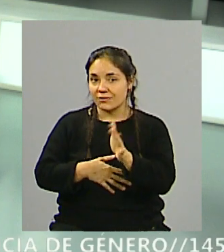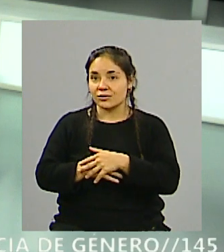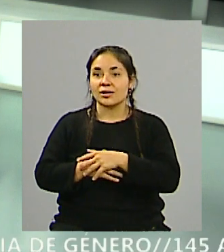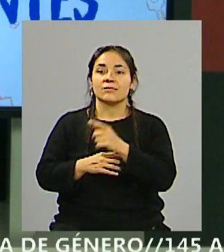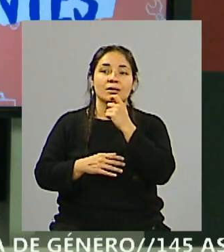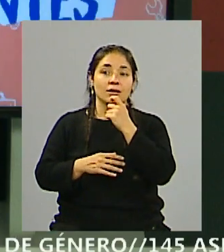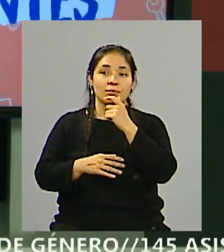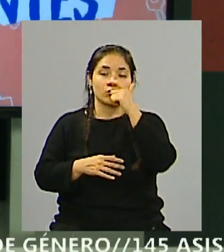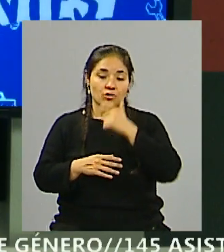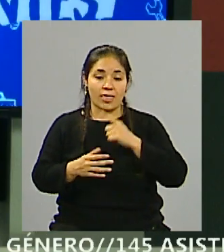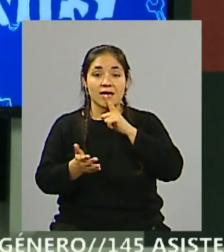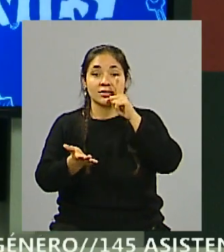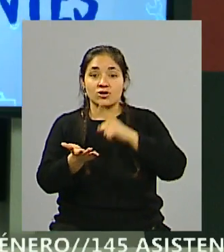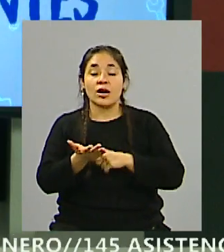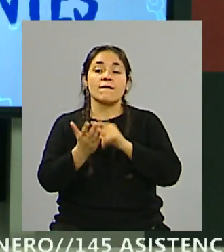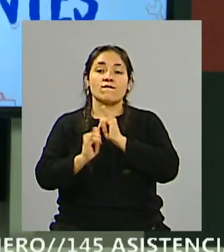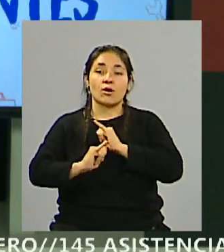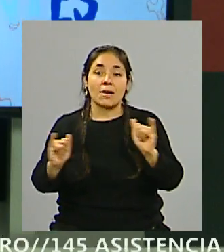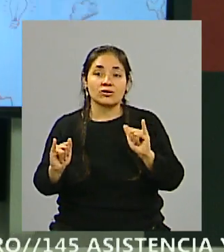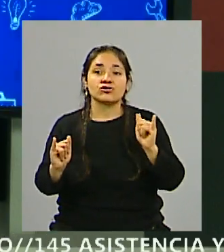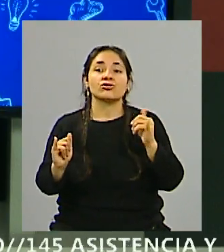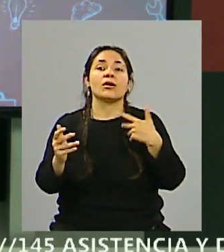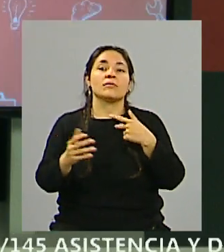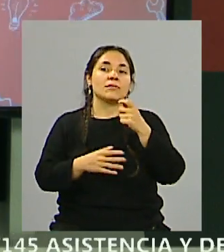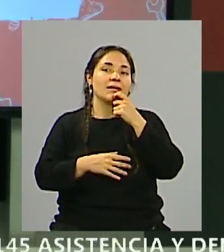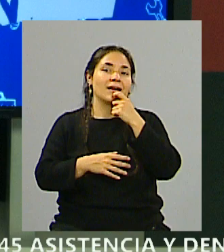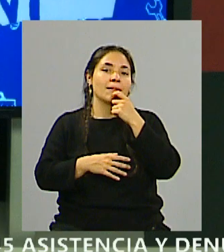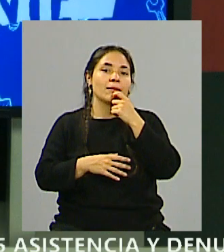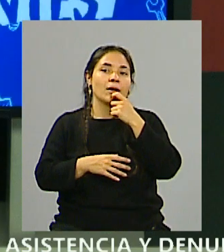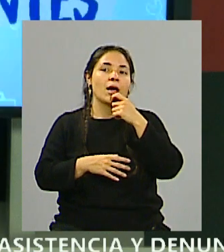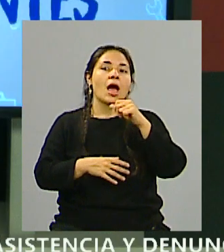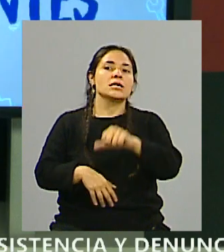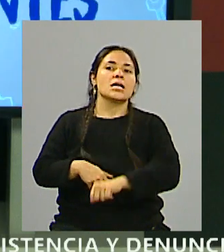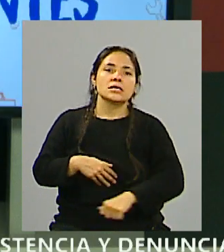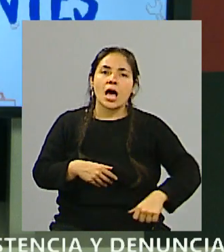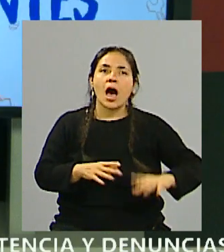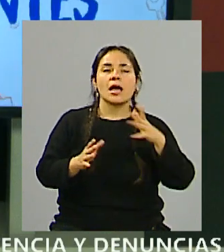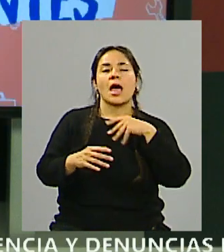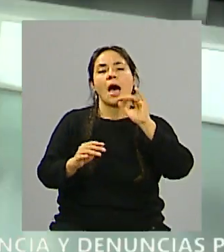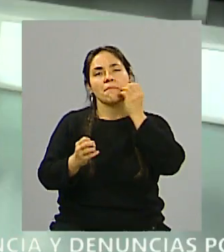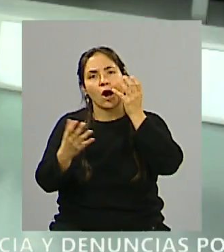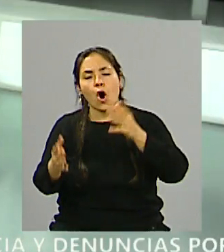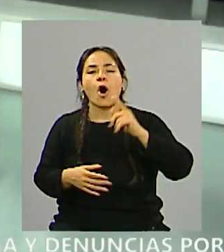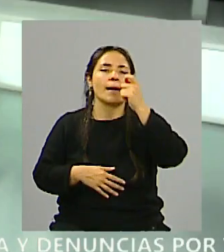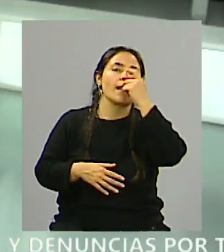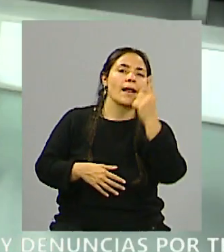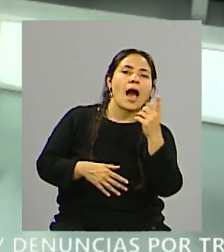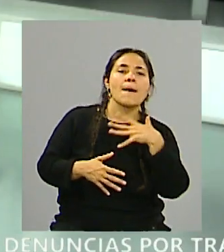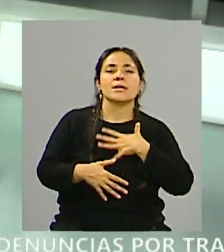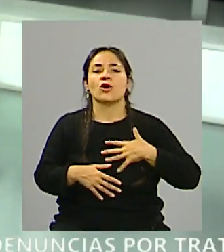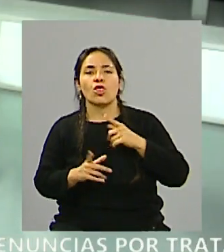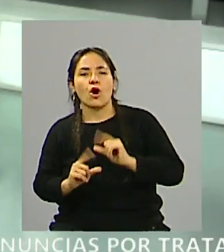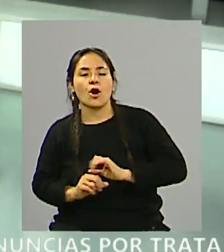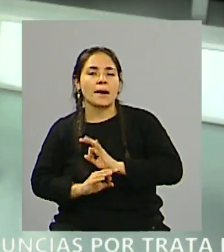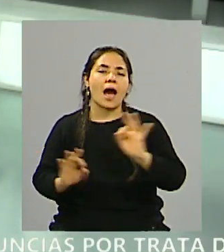una decisión que yo puedo tomar desde una información que no está sesgada por esto, bueno, mejor una cesárea, porque entonces es más rápido, porque entonces no sentís dolor,